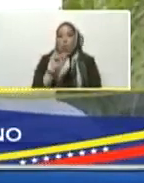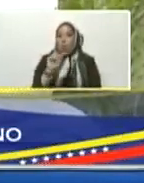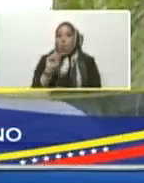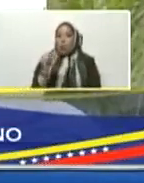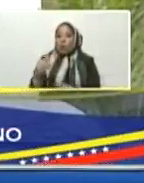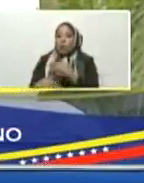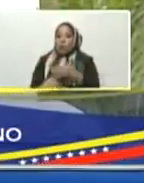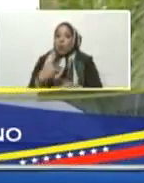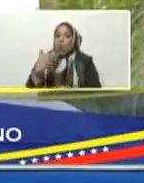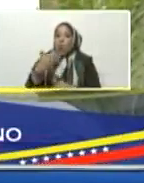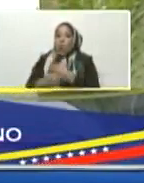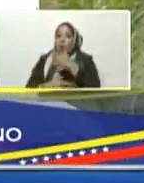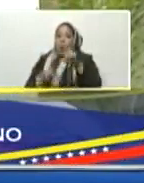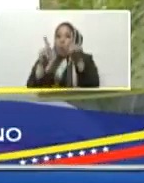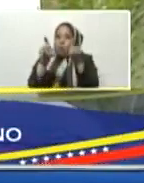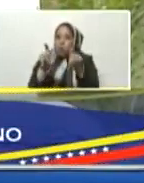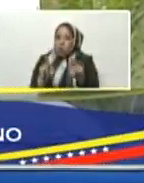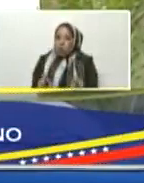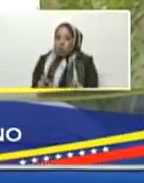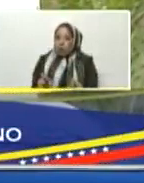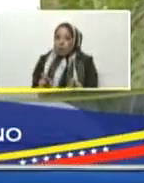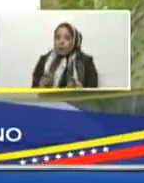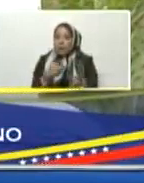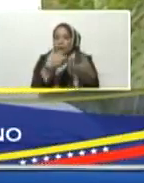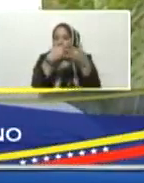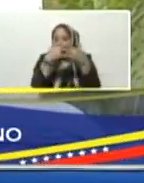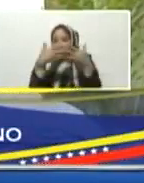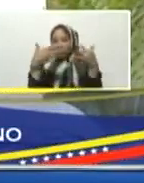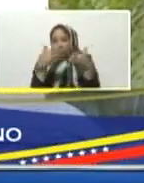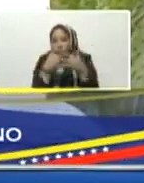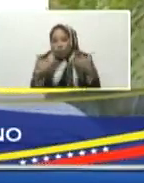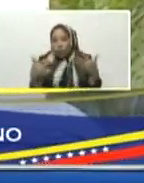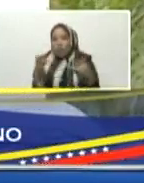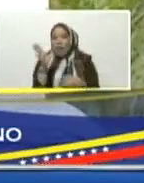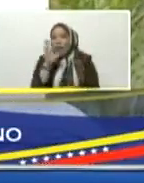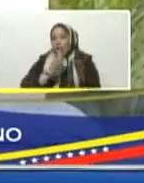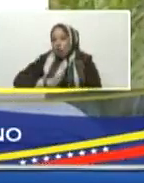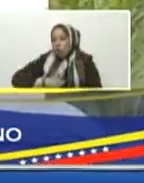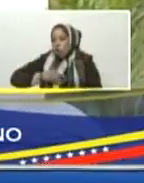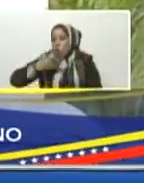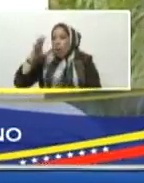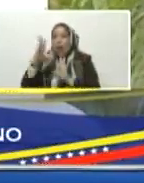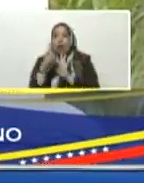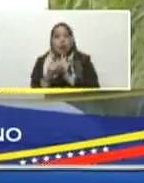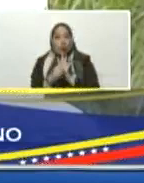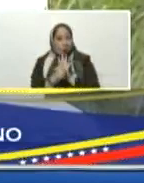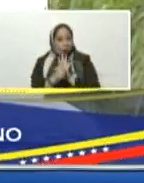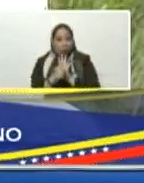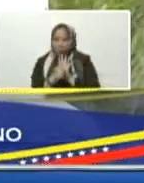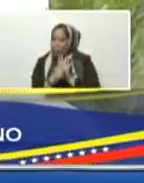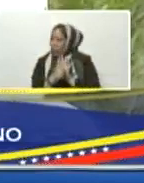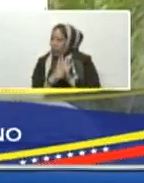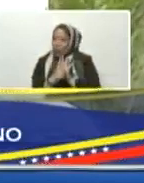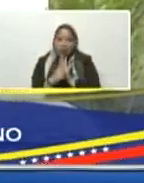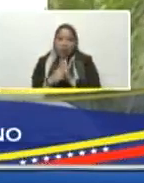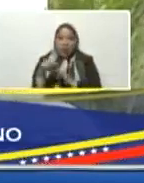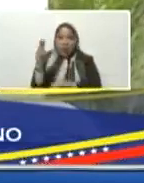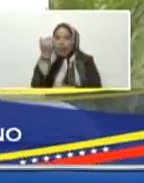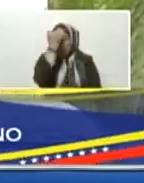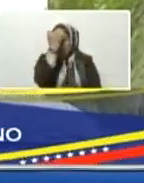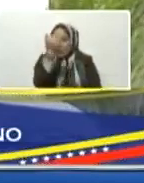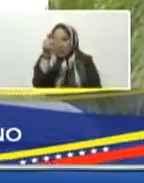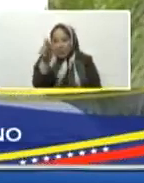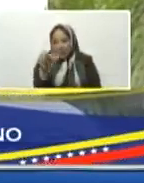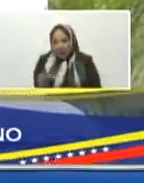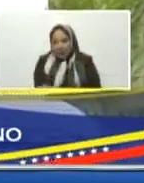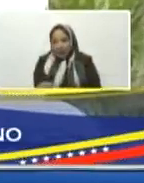a tener un protocolo estricto para que no haya posibilidad, repito, de que ninguna persona que esté al frente de